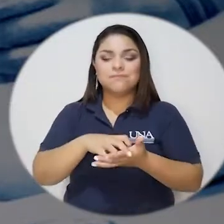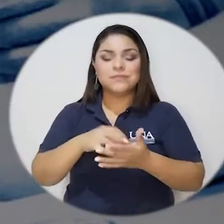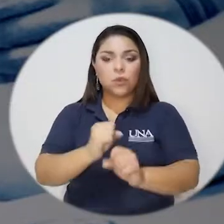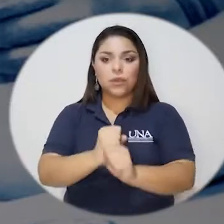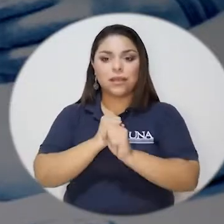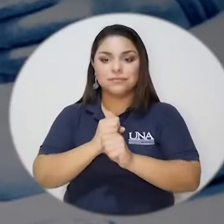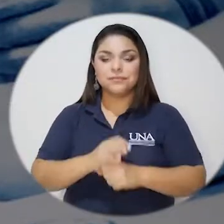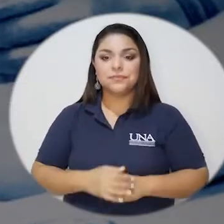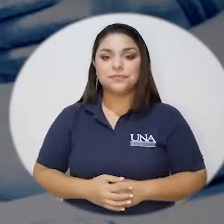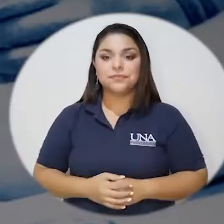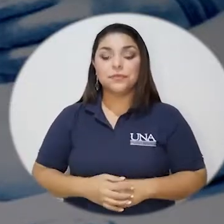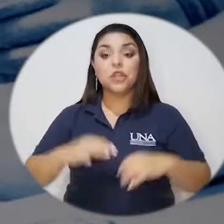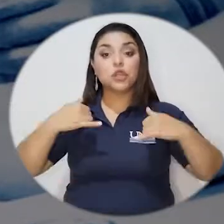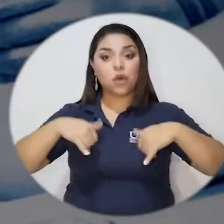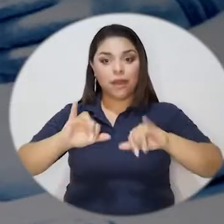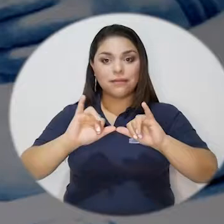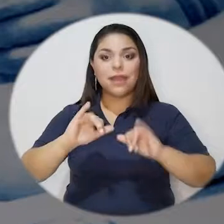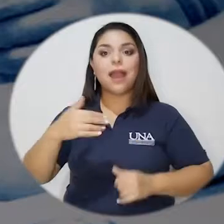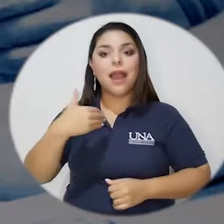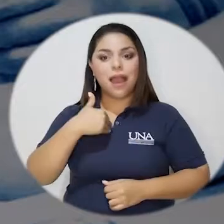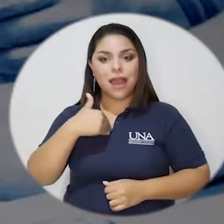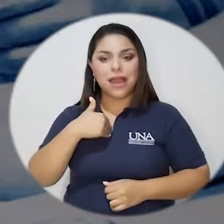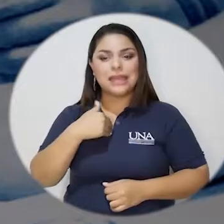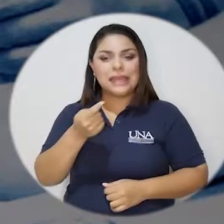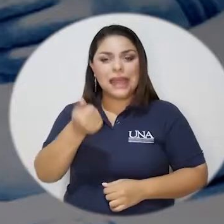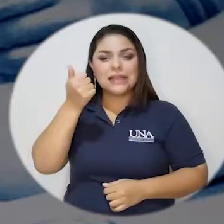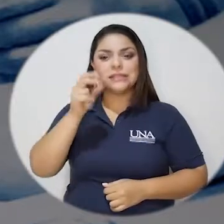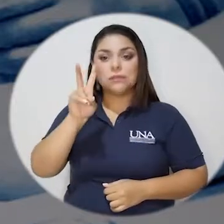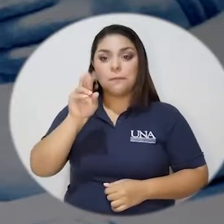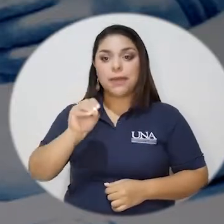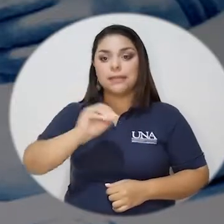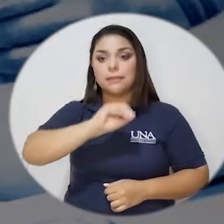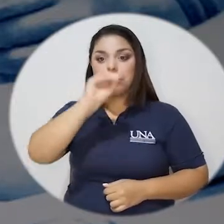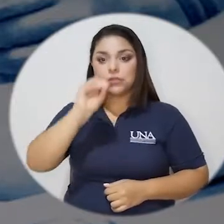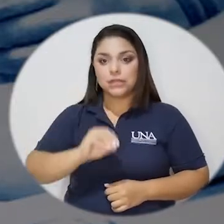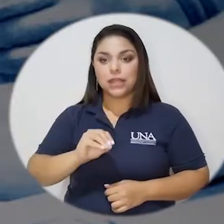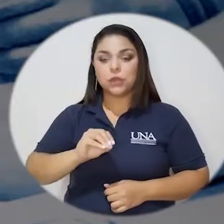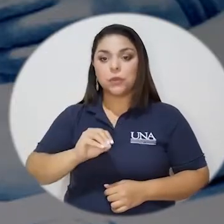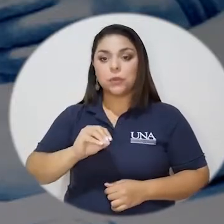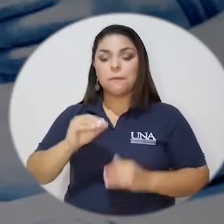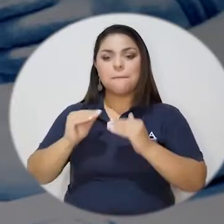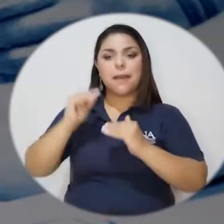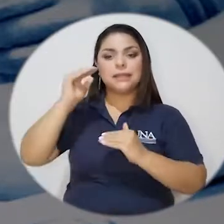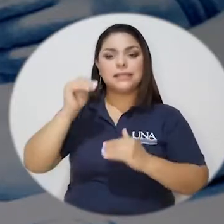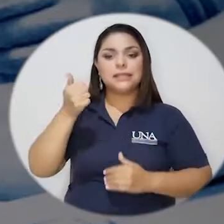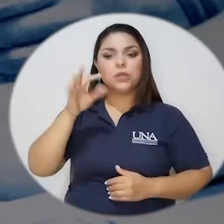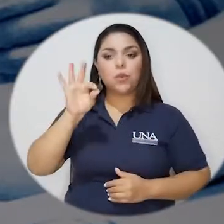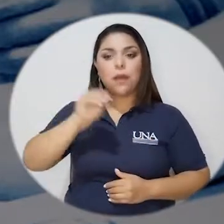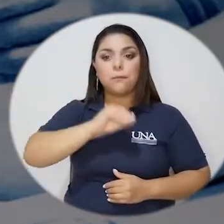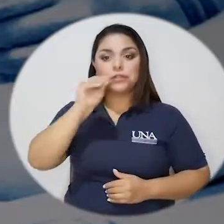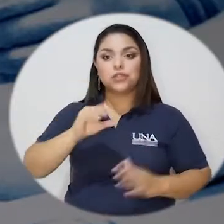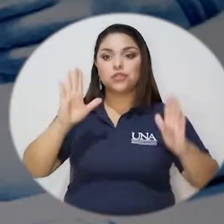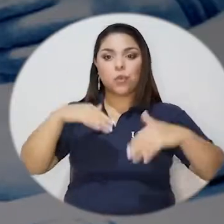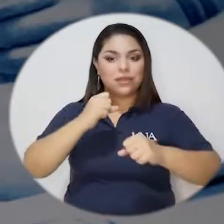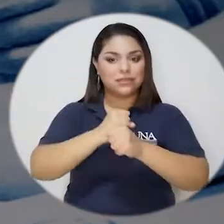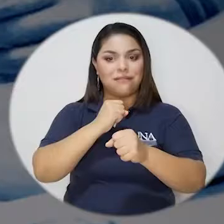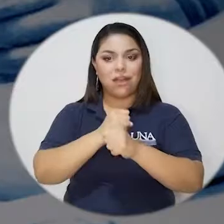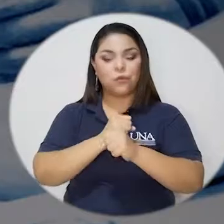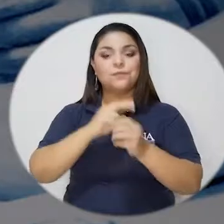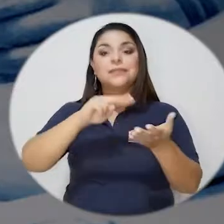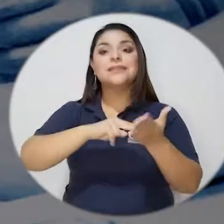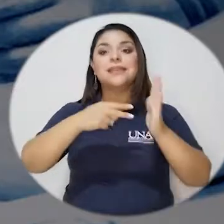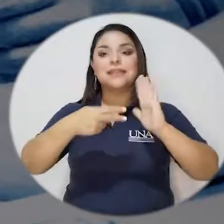incertidumbre. Todavía tenemos un casi 20%, más de 19% de desempleo.